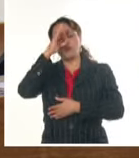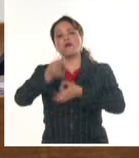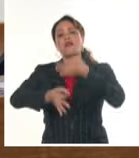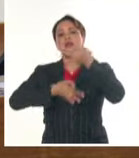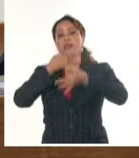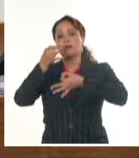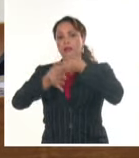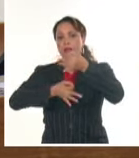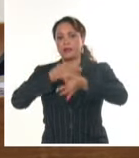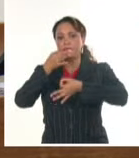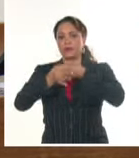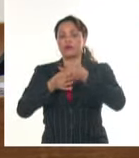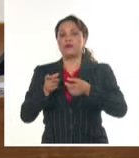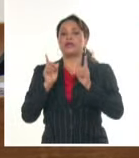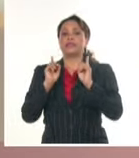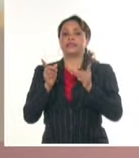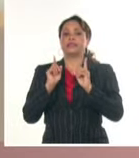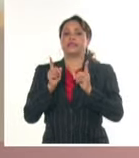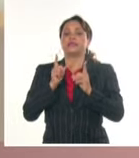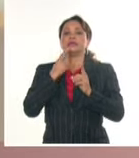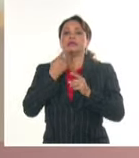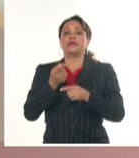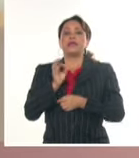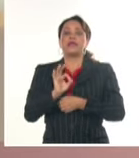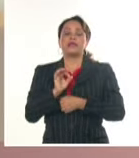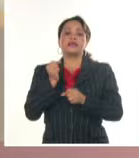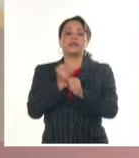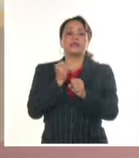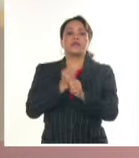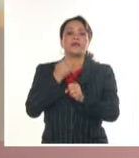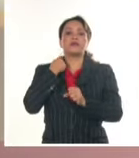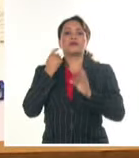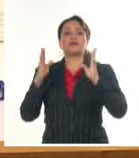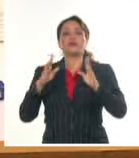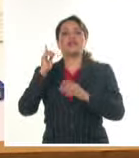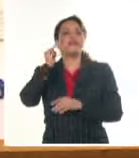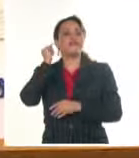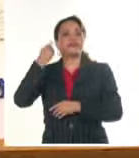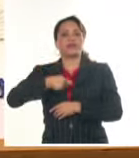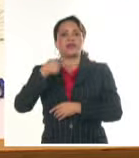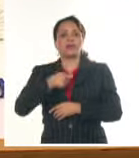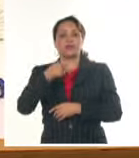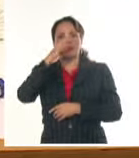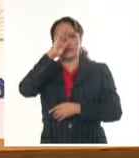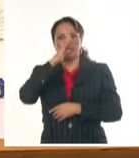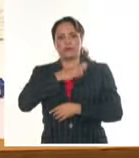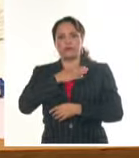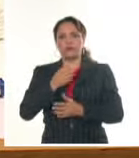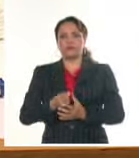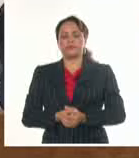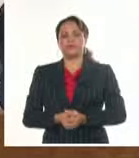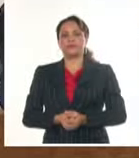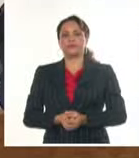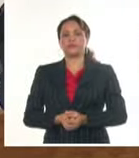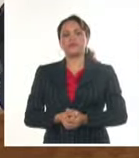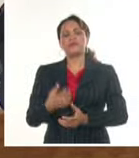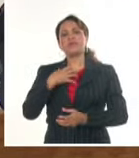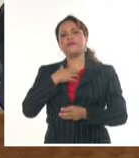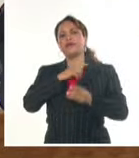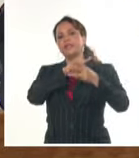Miguel Díaz-Canel Bermúdez, durante la reunión de trabajo anual de la Fiscalía General de la República. Y ahí hay tres elementos